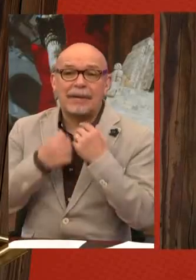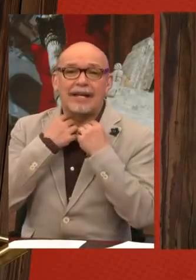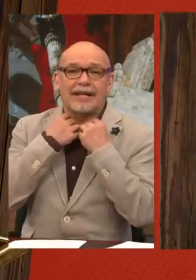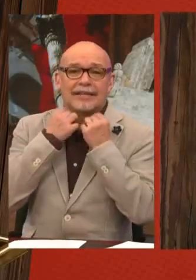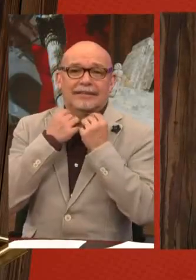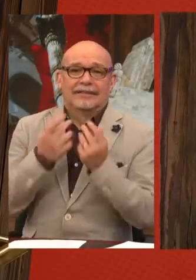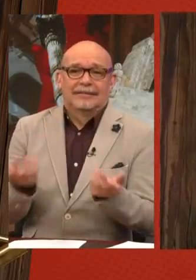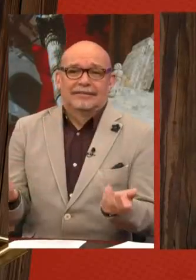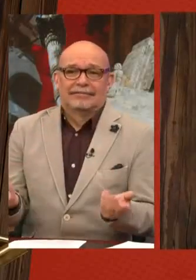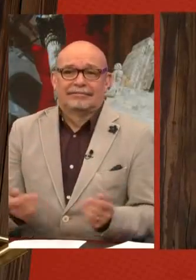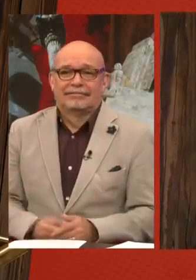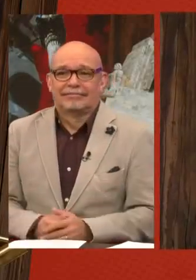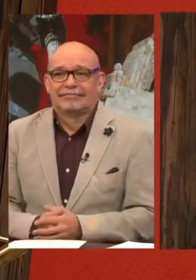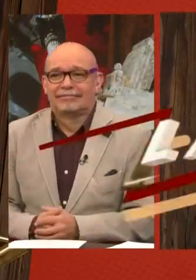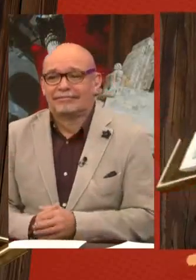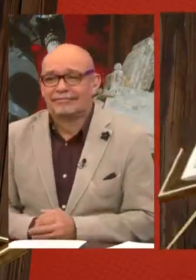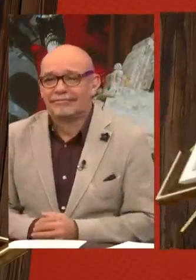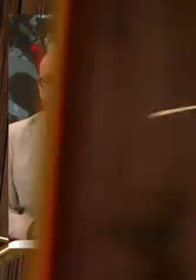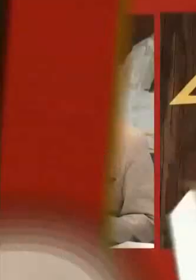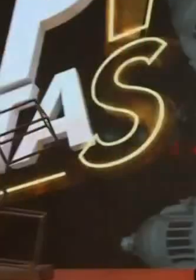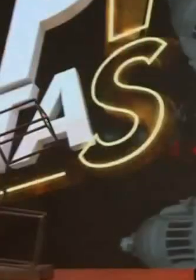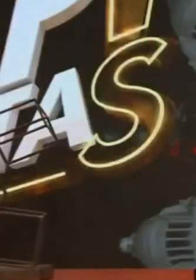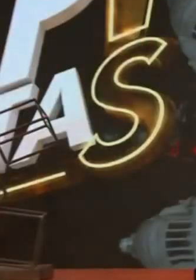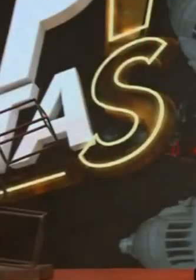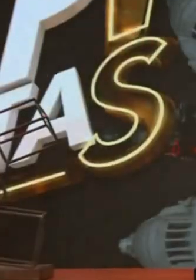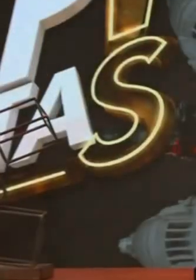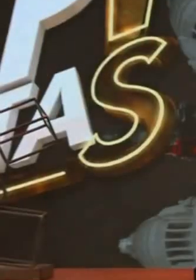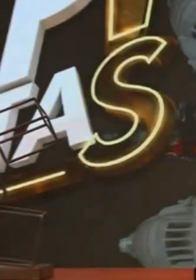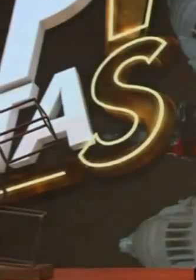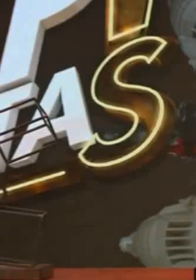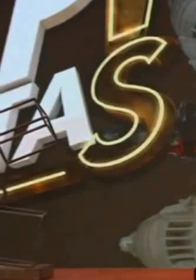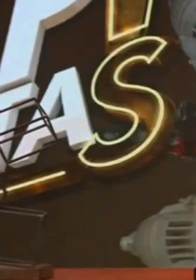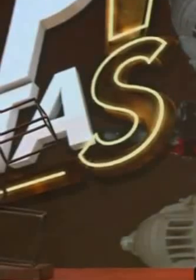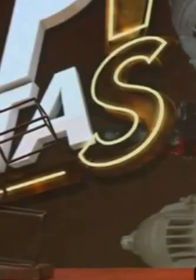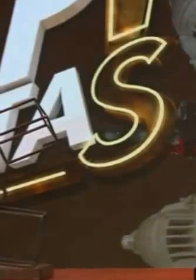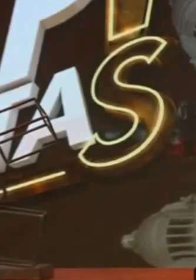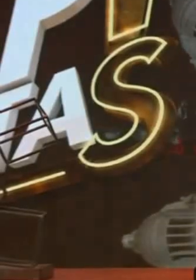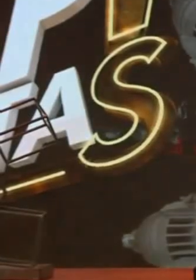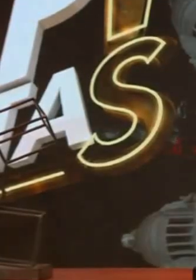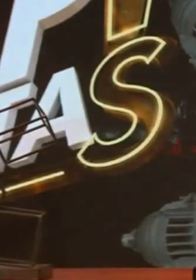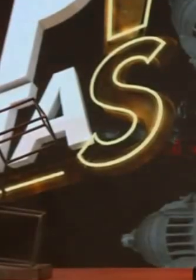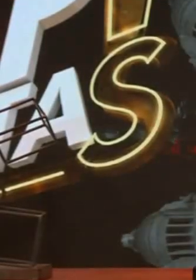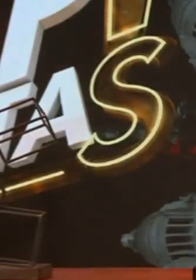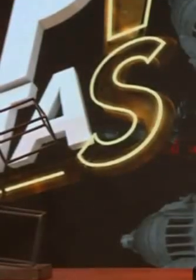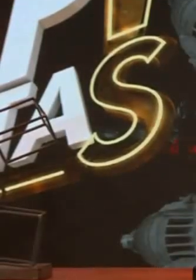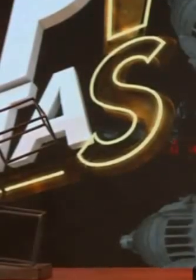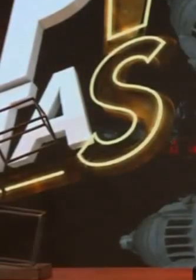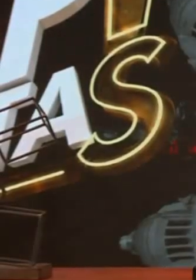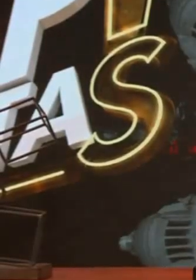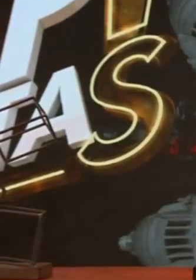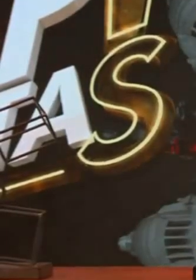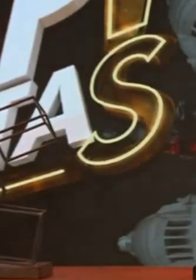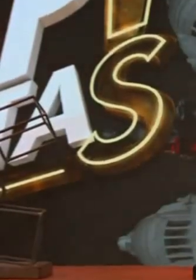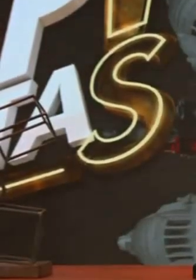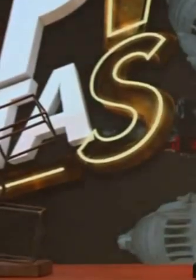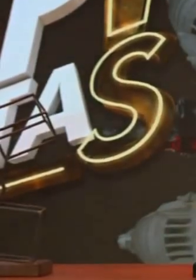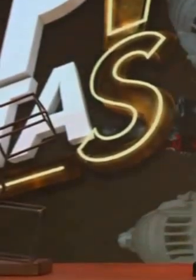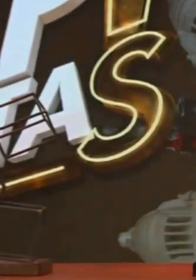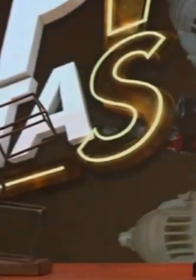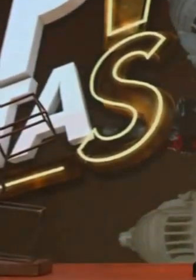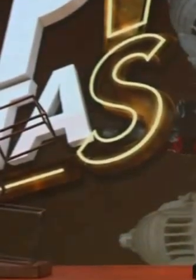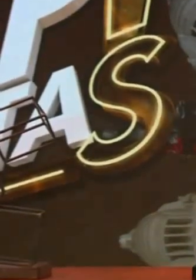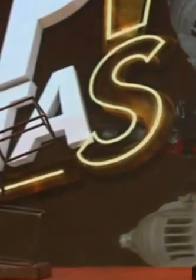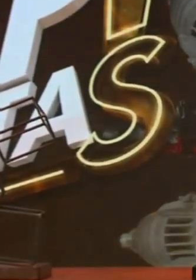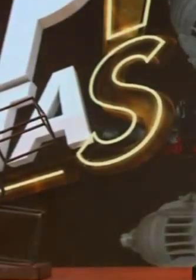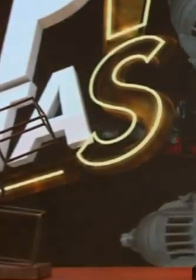Miami las playas. Ay, no, ya, por favor. Luego de mantener una tensa relación con el líder ruso Vladimir